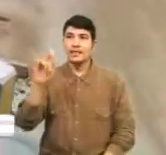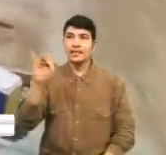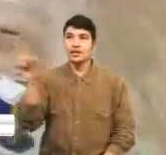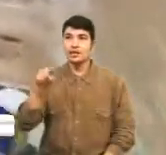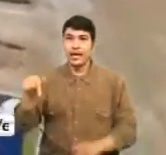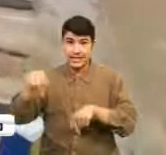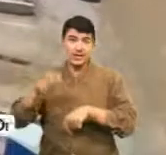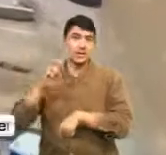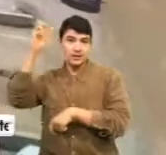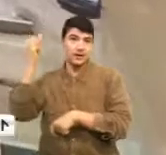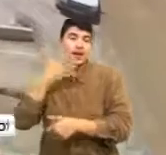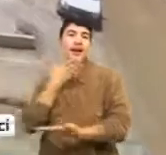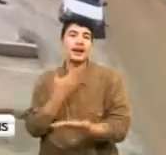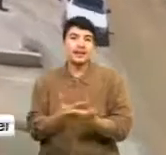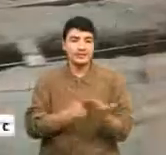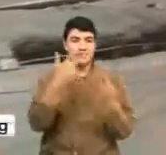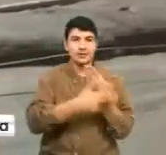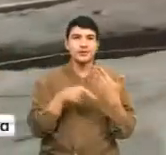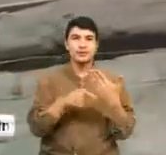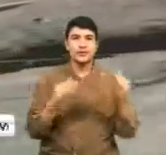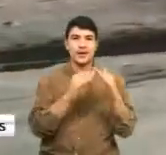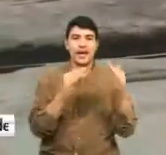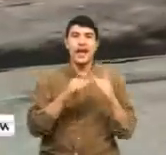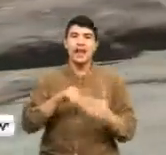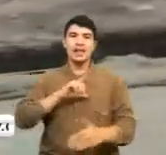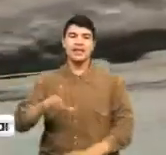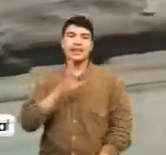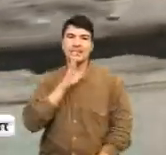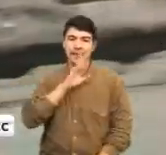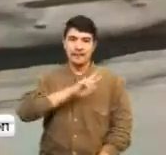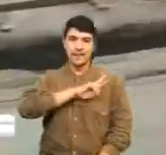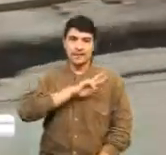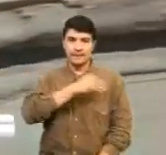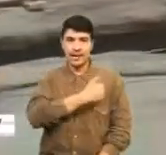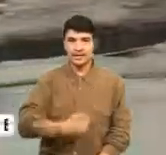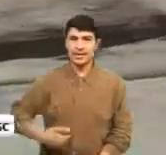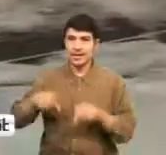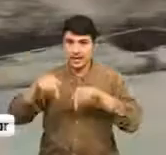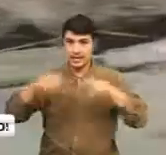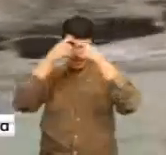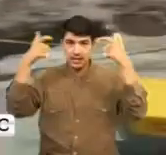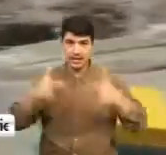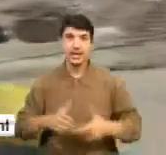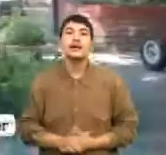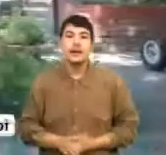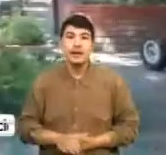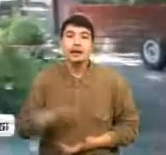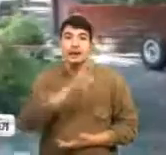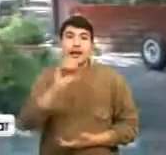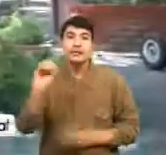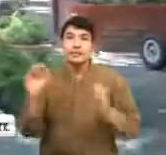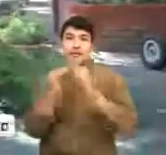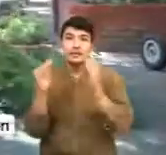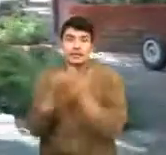gracias al proyecto de vivienda liderado por la vicepresidencia de la república 300 viviendas gratuitas